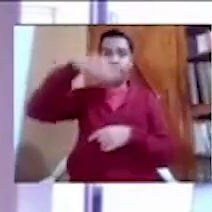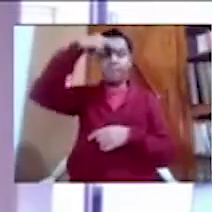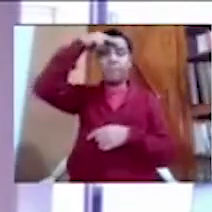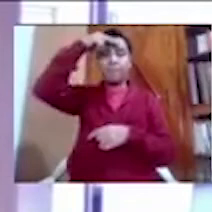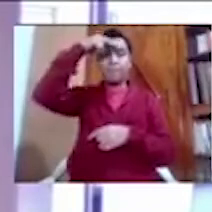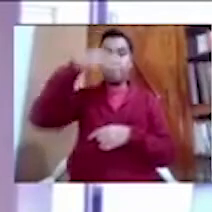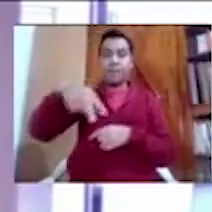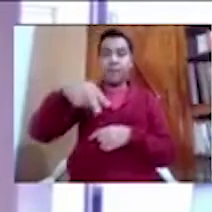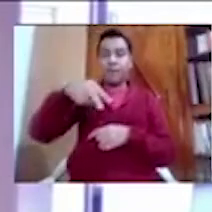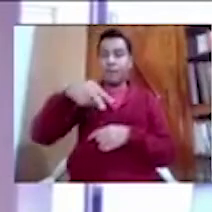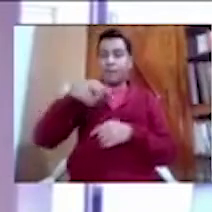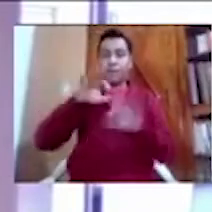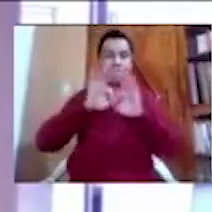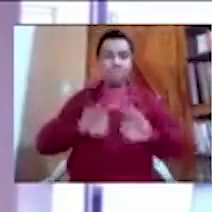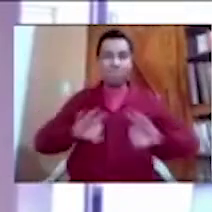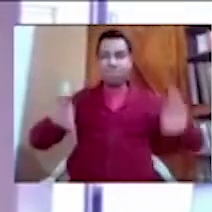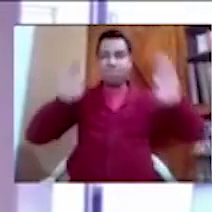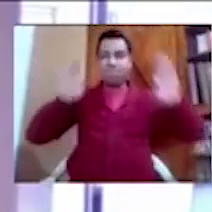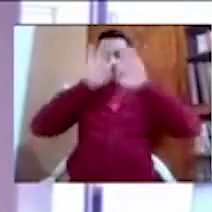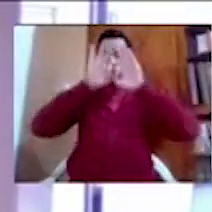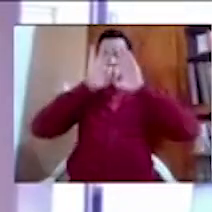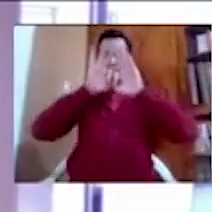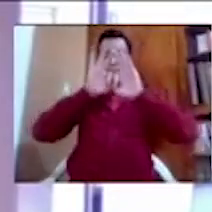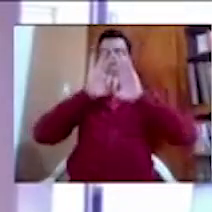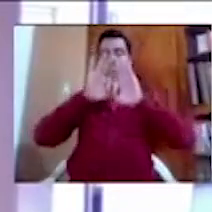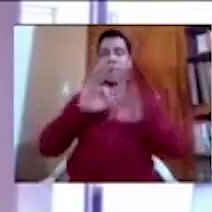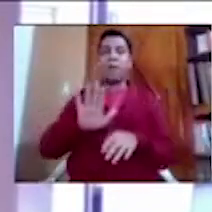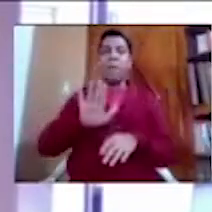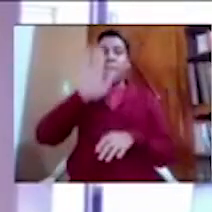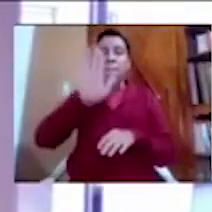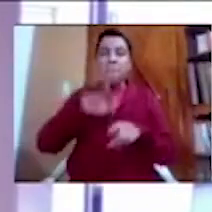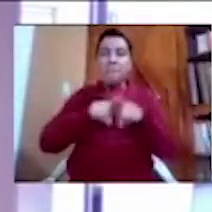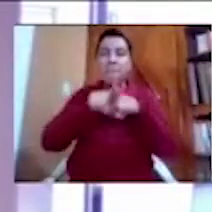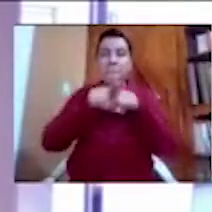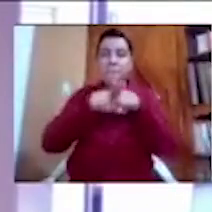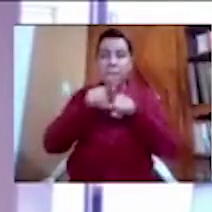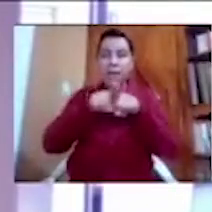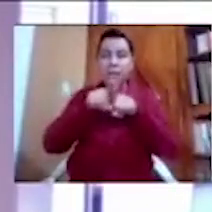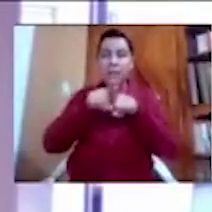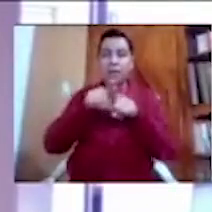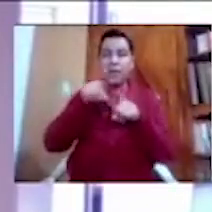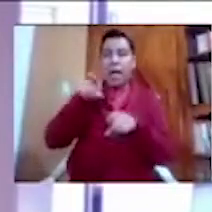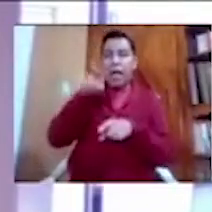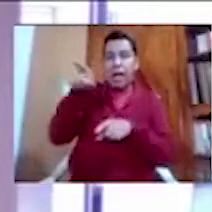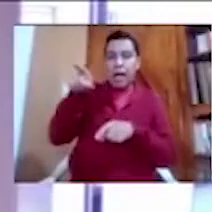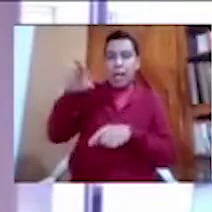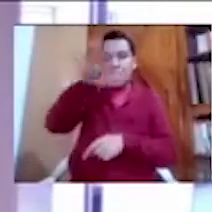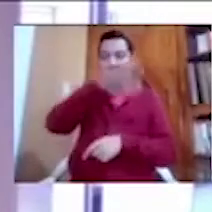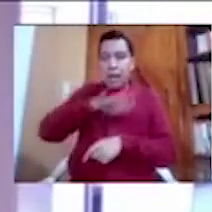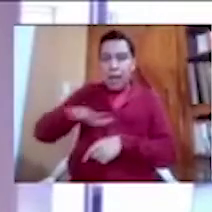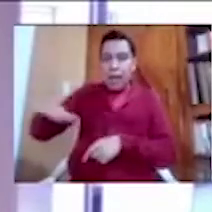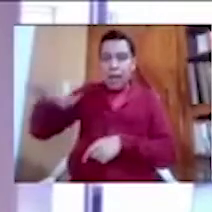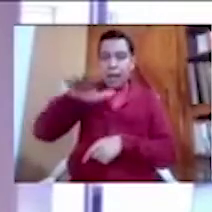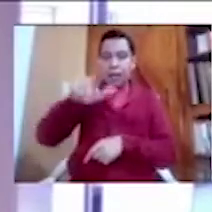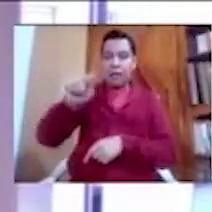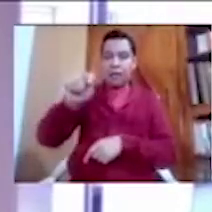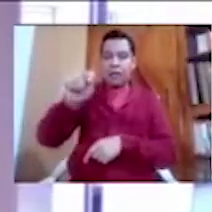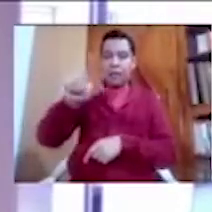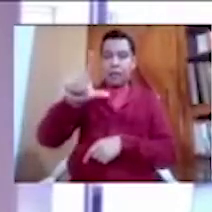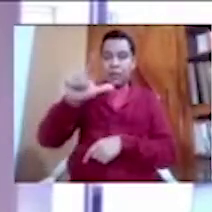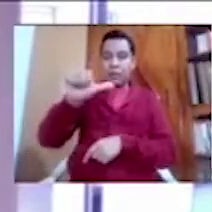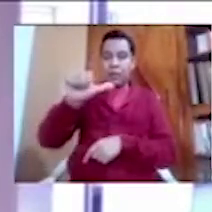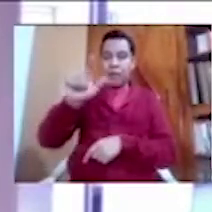cuenca. Fue hermana gemela de Tlatelolco, de la ciudad de Tlatelolco en ese momento.